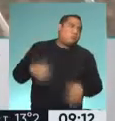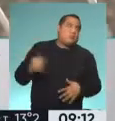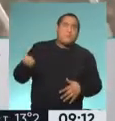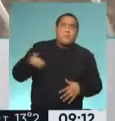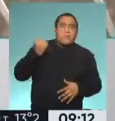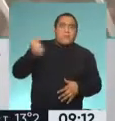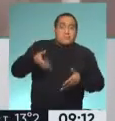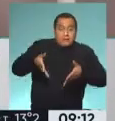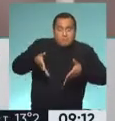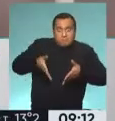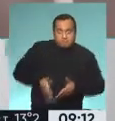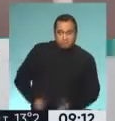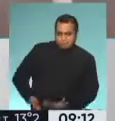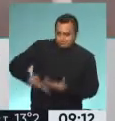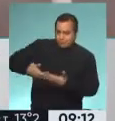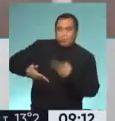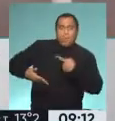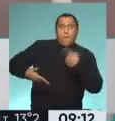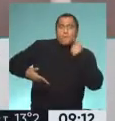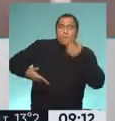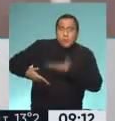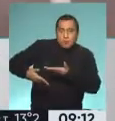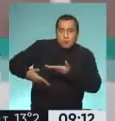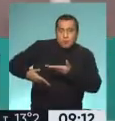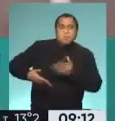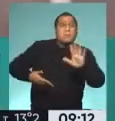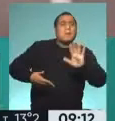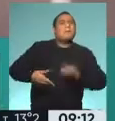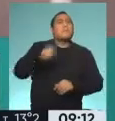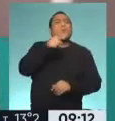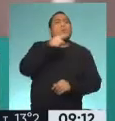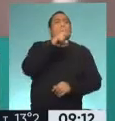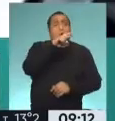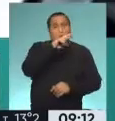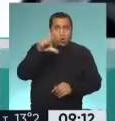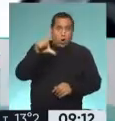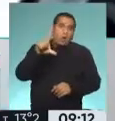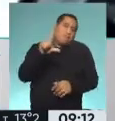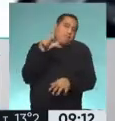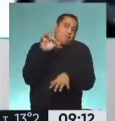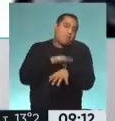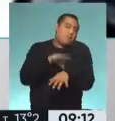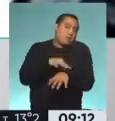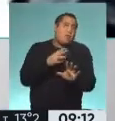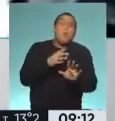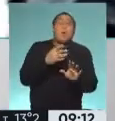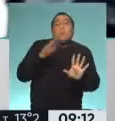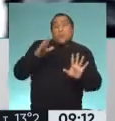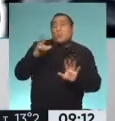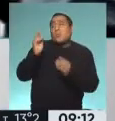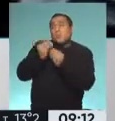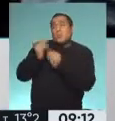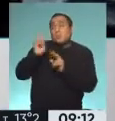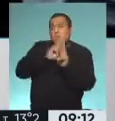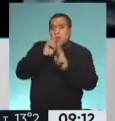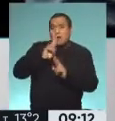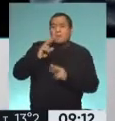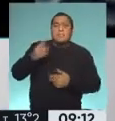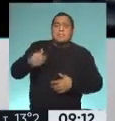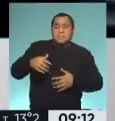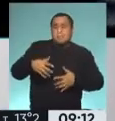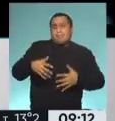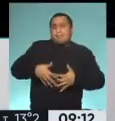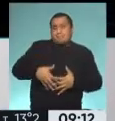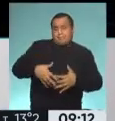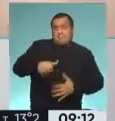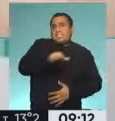es importante, sobre todo en tu rol como profesional médica. Quizás muchas han vivido un parto donde de necesario, parto natural,